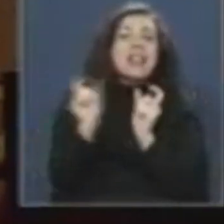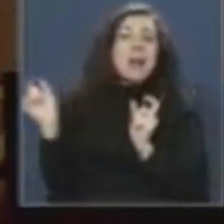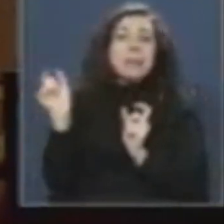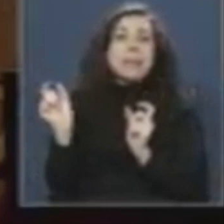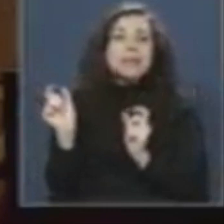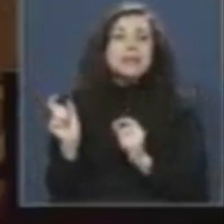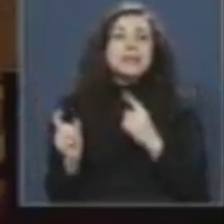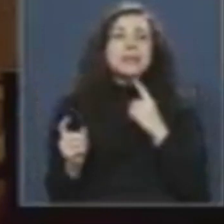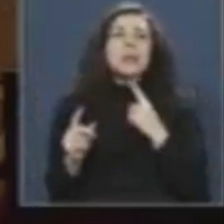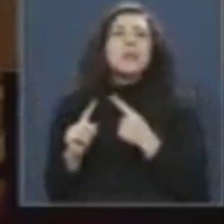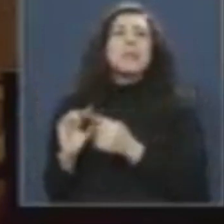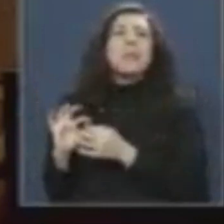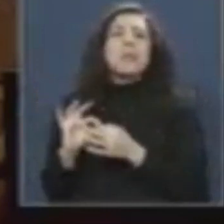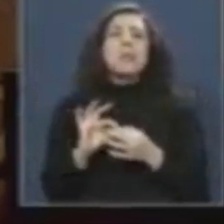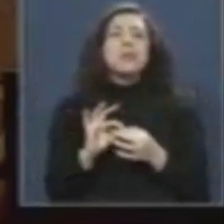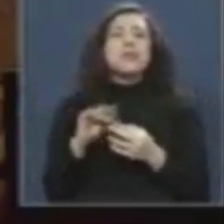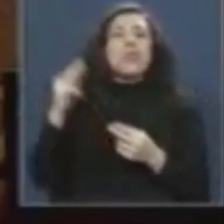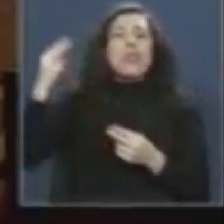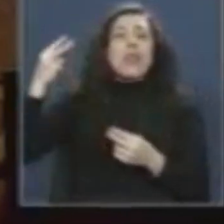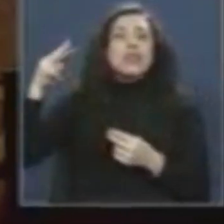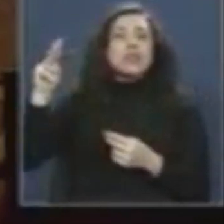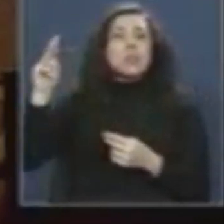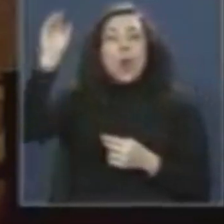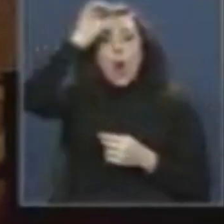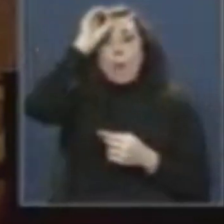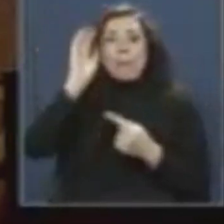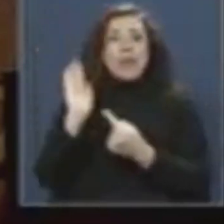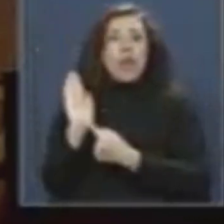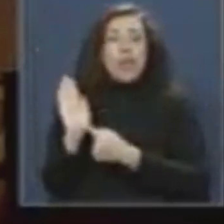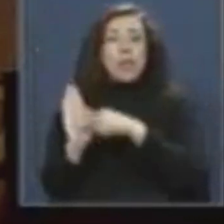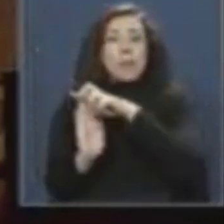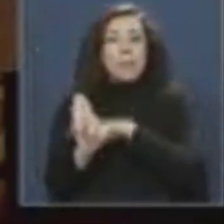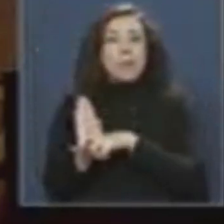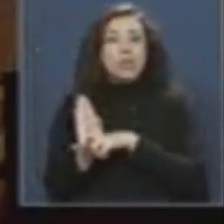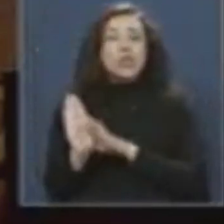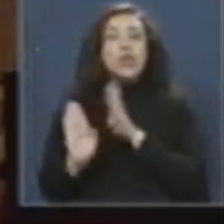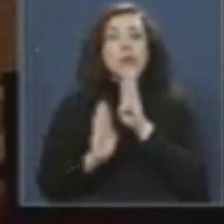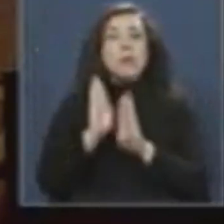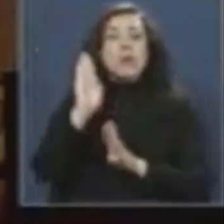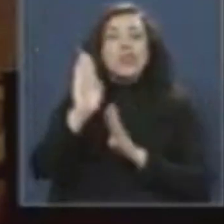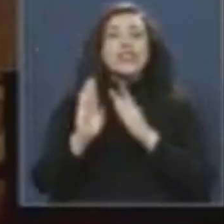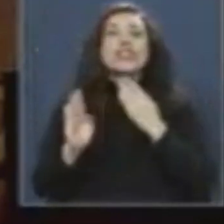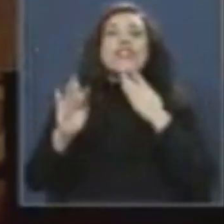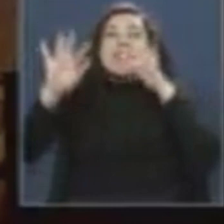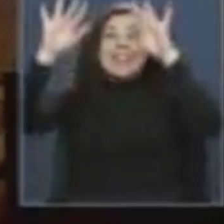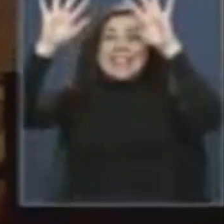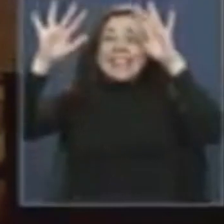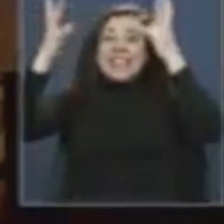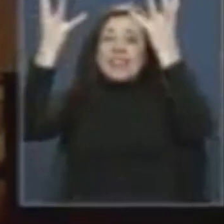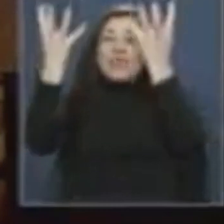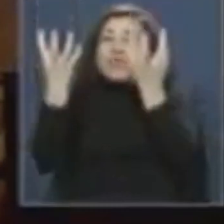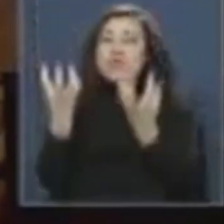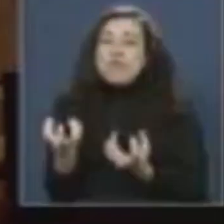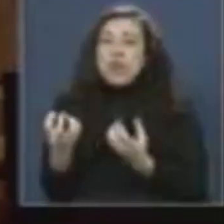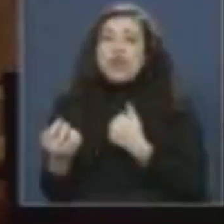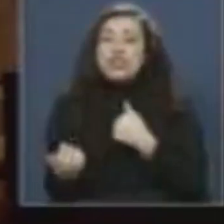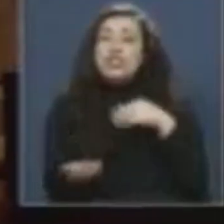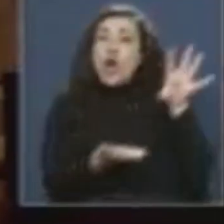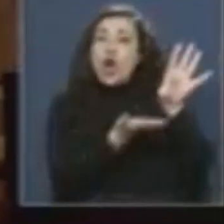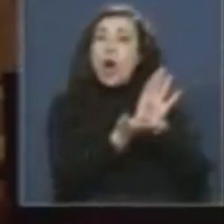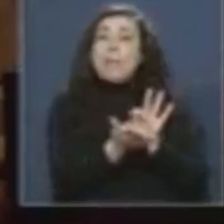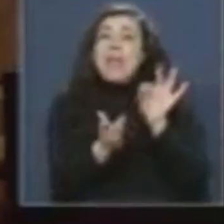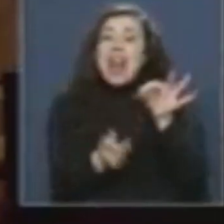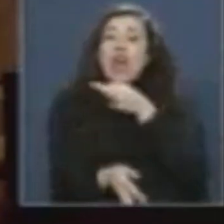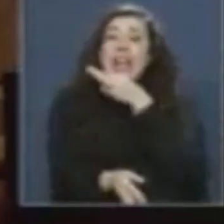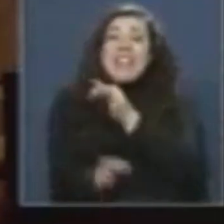propósito de su posición sobre este proyecto y la protección de los glaciares. Yo reproducía una cita textual